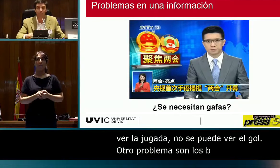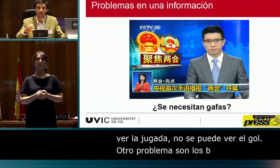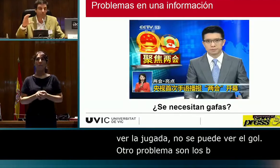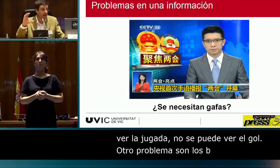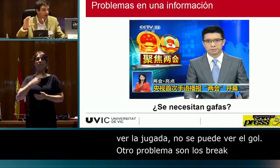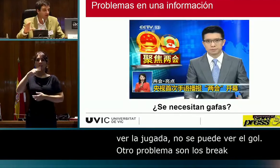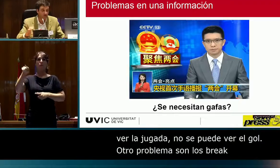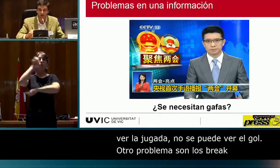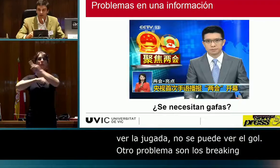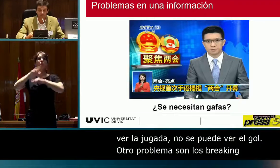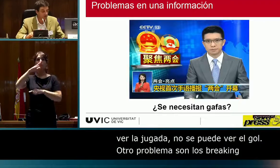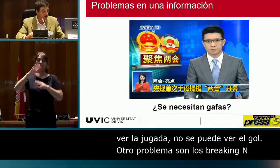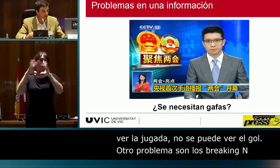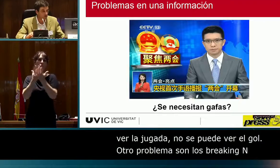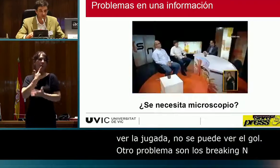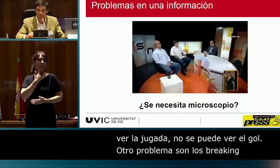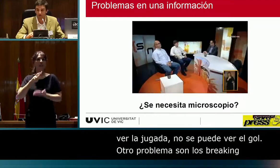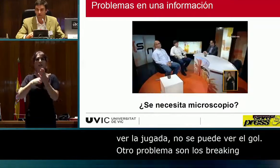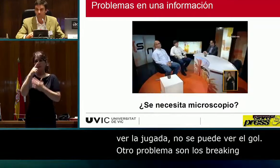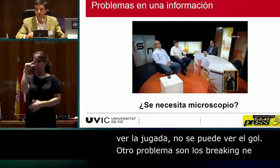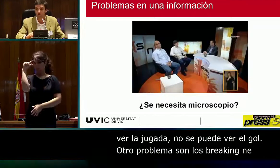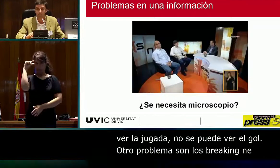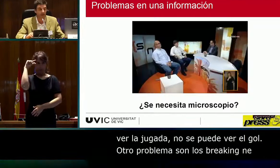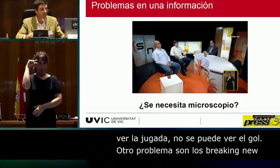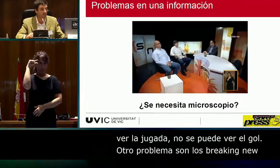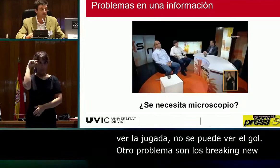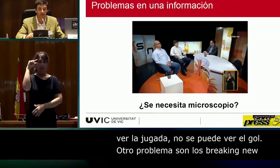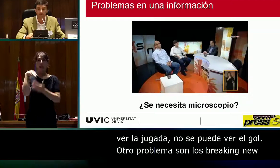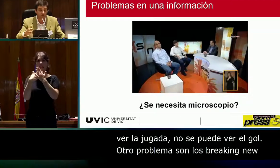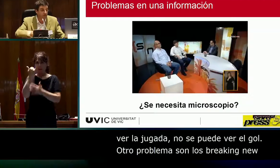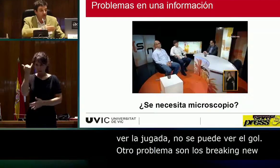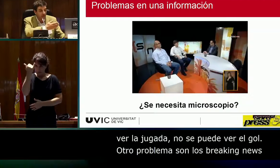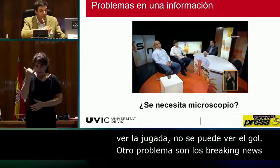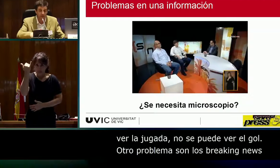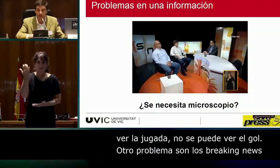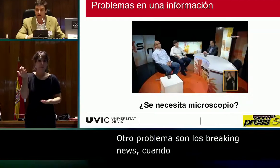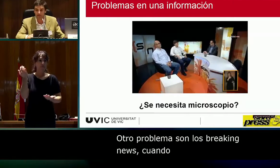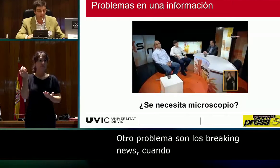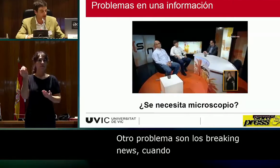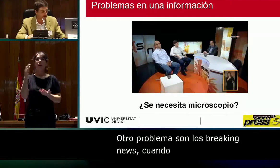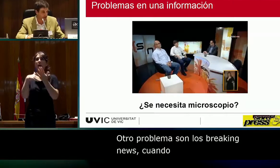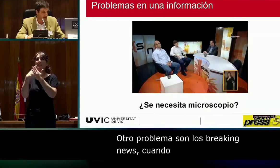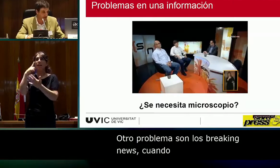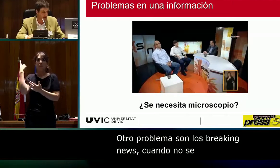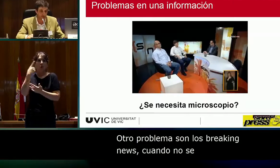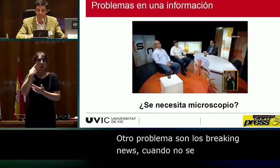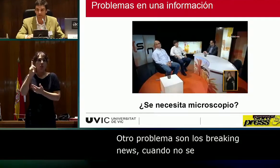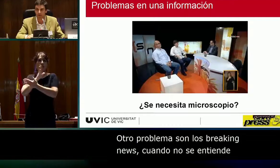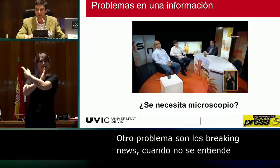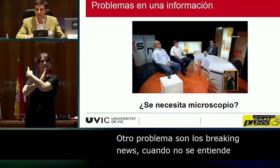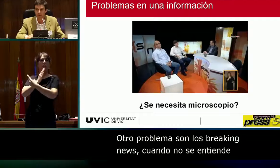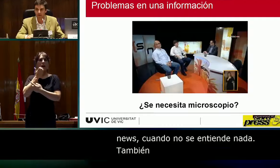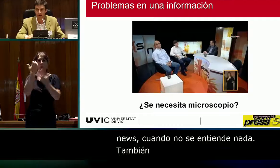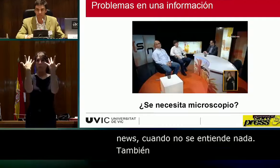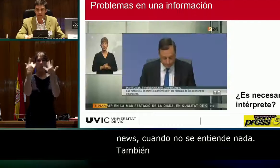los intérpretes son pequeños, diminutos o incluso imperceptibles, ¿eh? No sé si se puede llegar a ver las manos de la